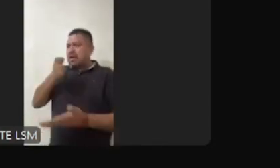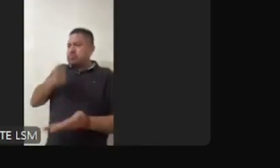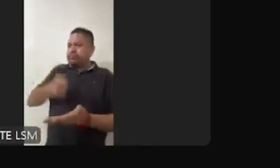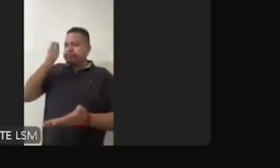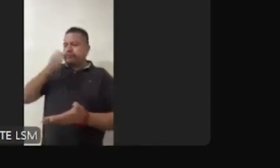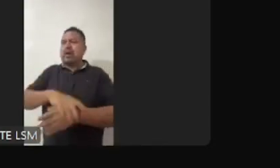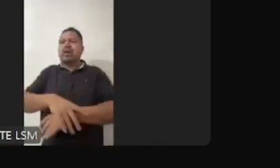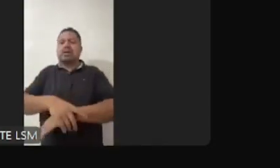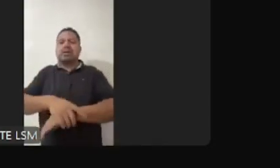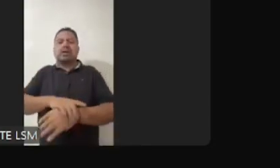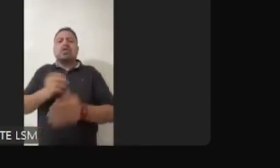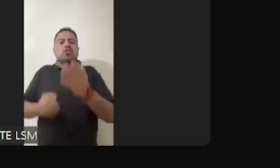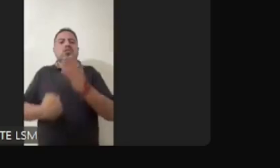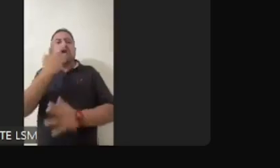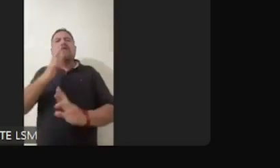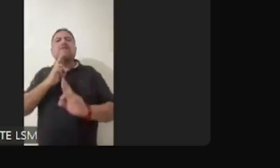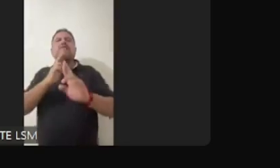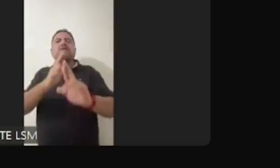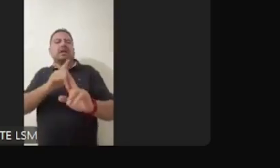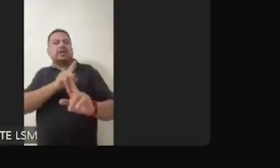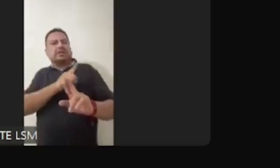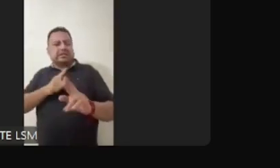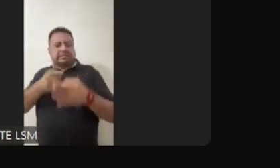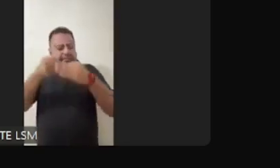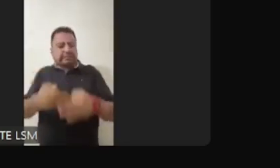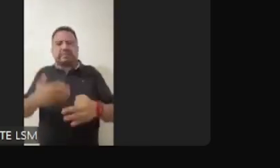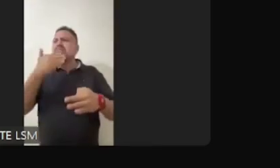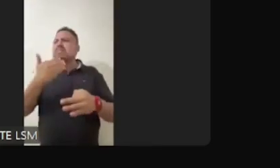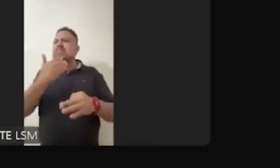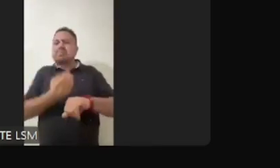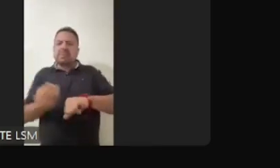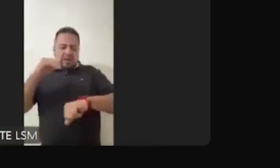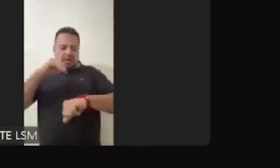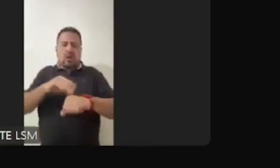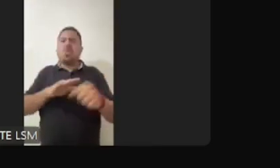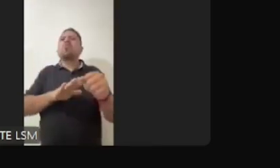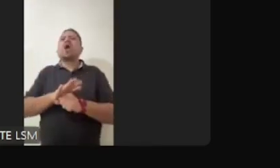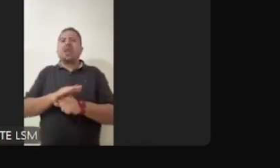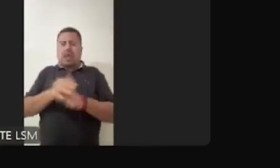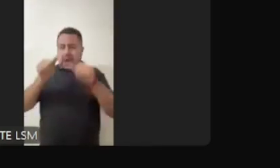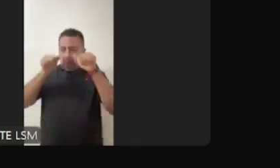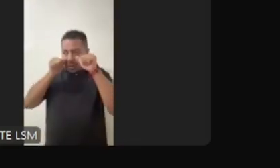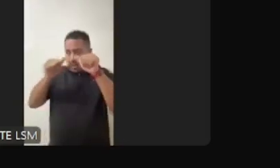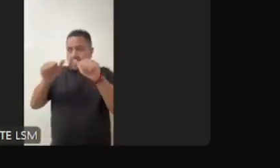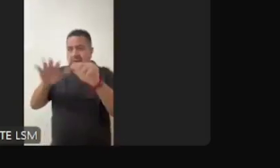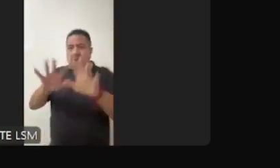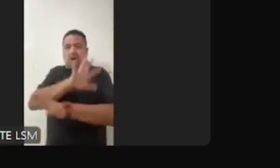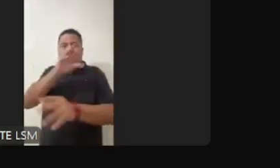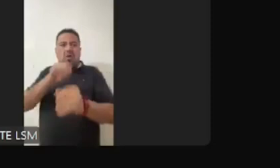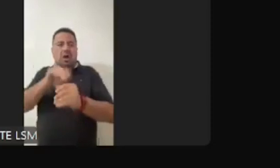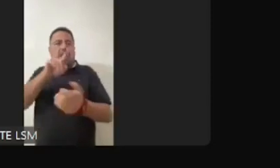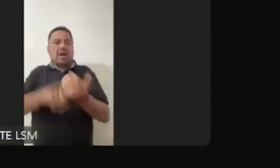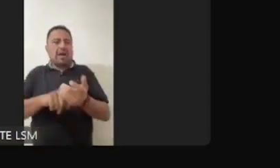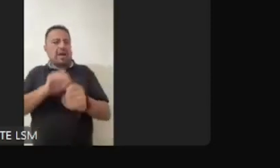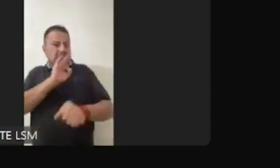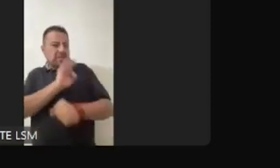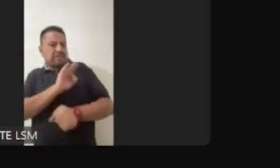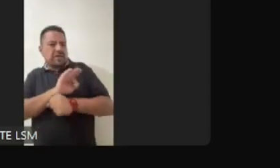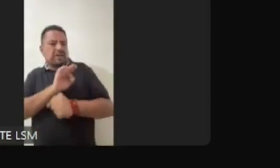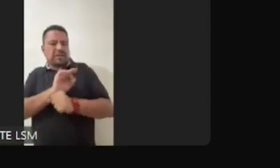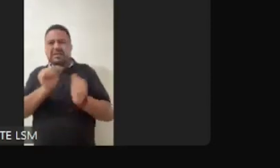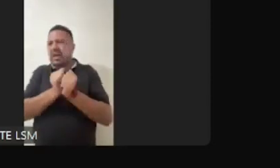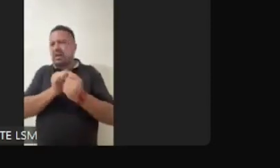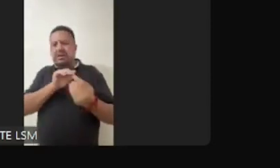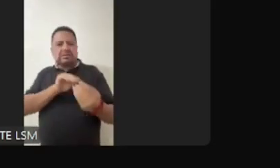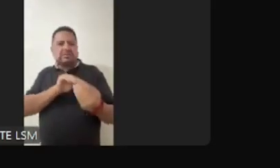emitiera una nueva resolución debidamente fundada y motivada en la cual atendiera la totalidad de los argumentos de defensa y alegatos